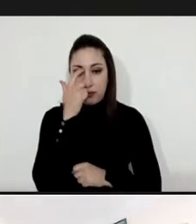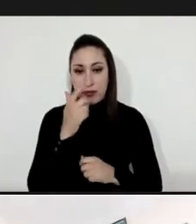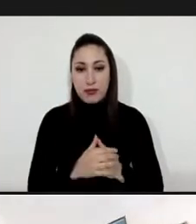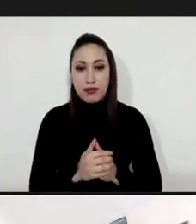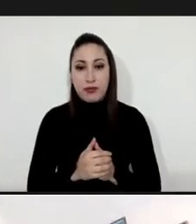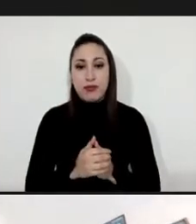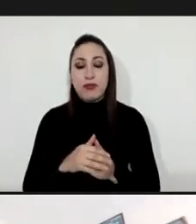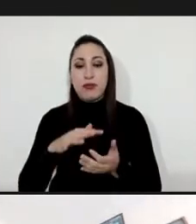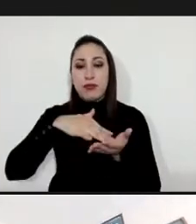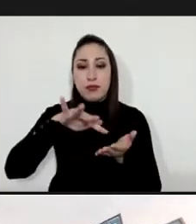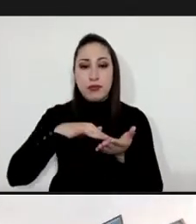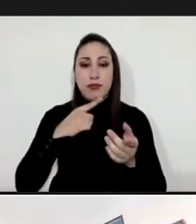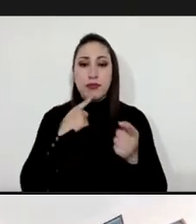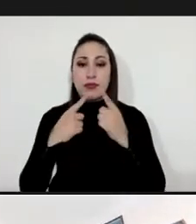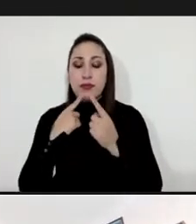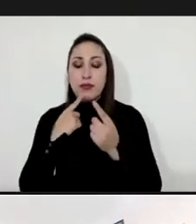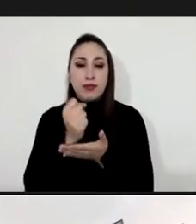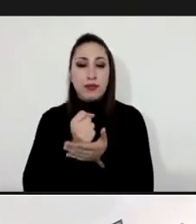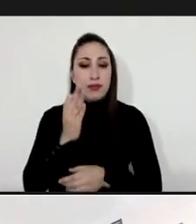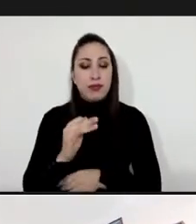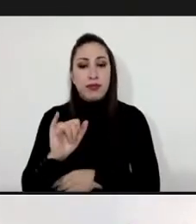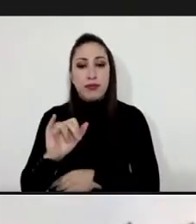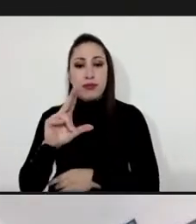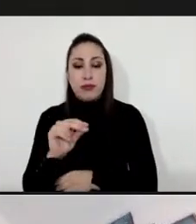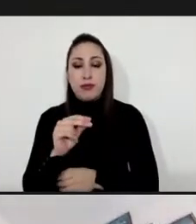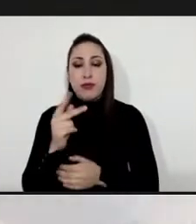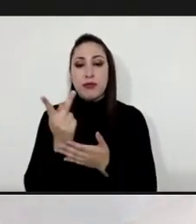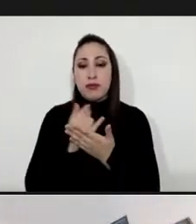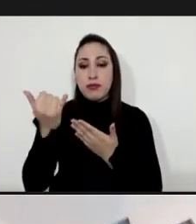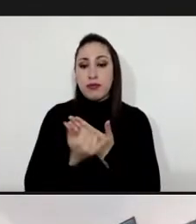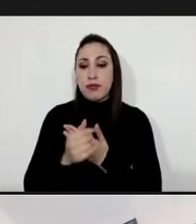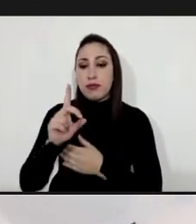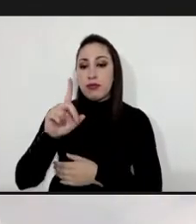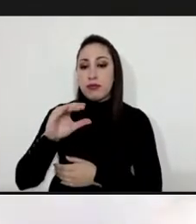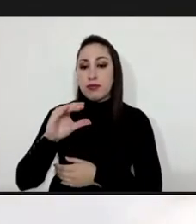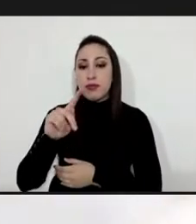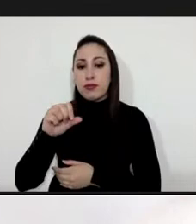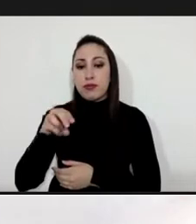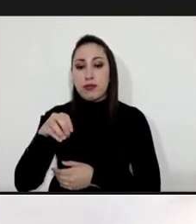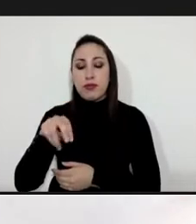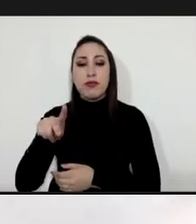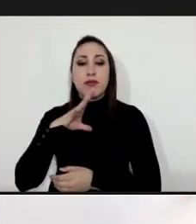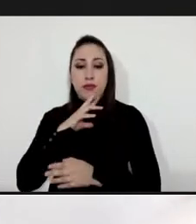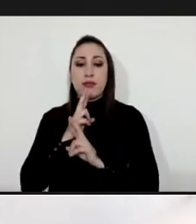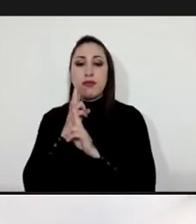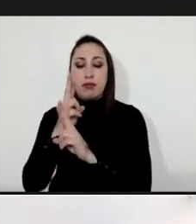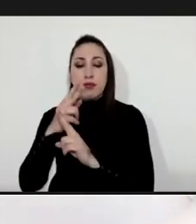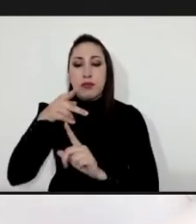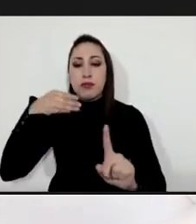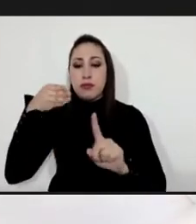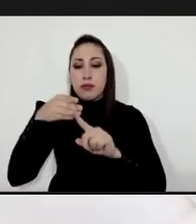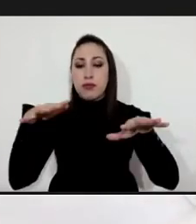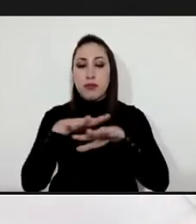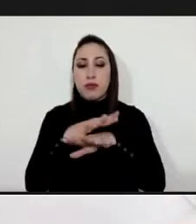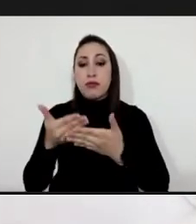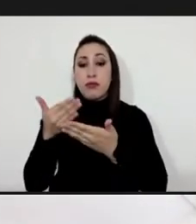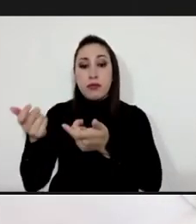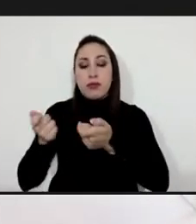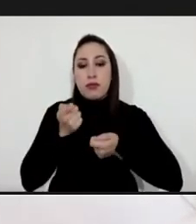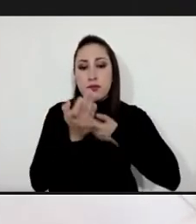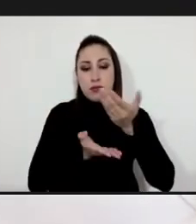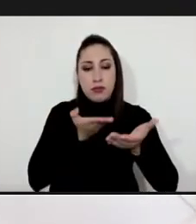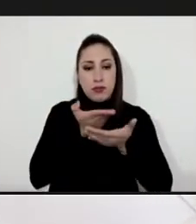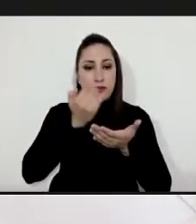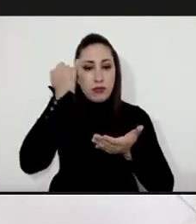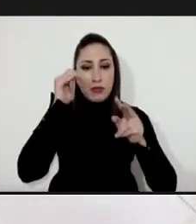la lectura, discusión y, en su caso, aprobación del proyecto de dictamen positivo con modificaciones de la proposición con punto de acuerdo por el